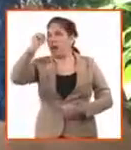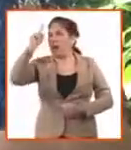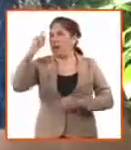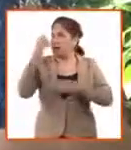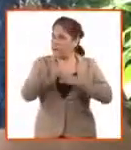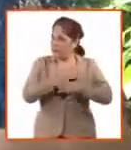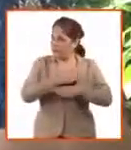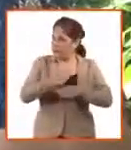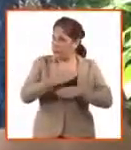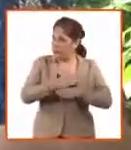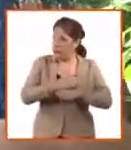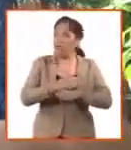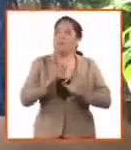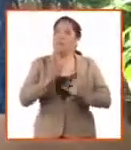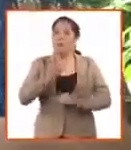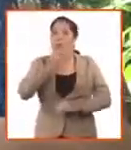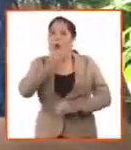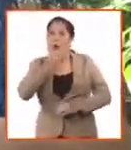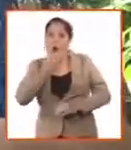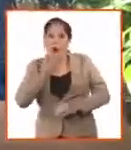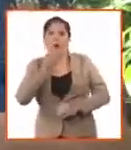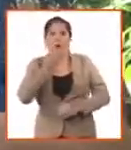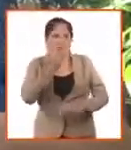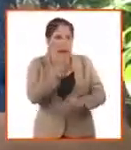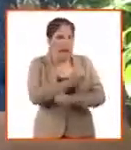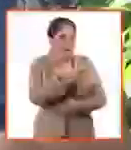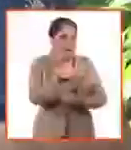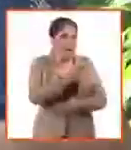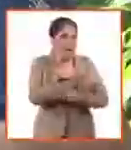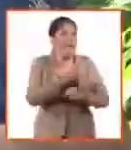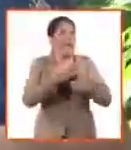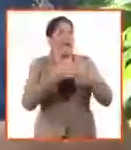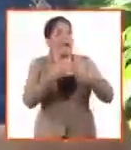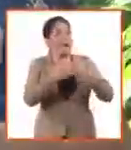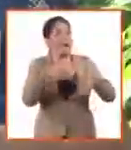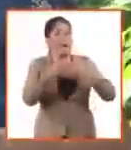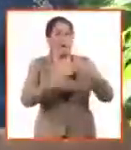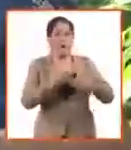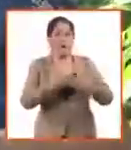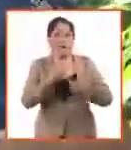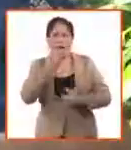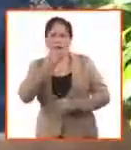sabía que al muchacho joven podía encontrar a lo mejor soluciones que nosotros